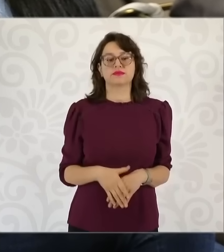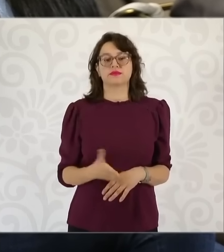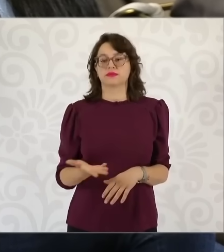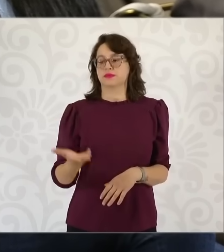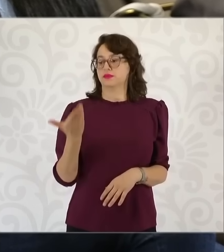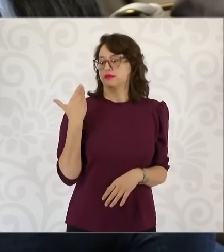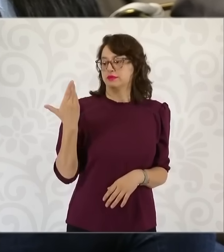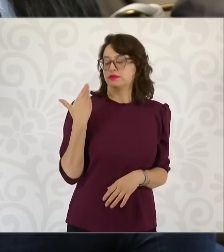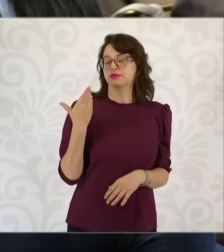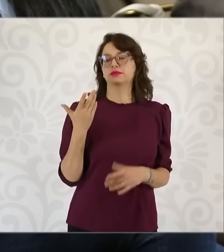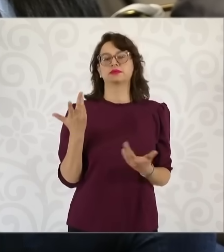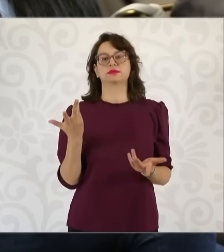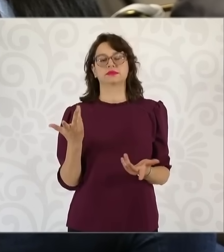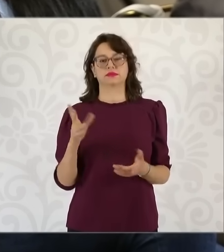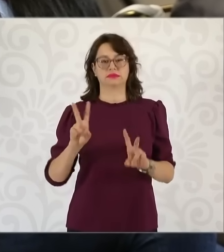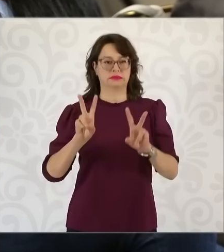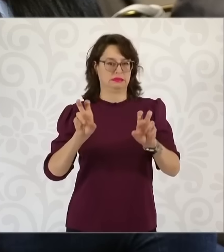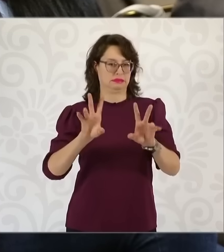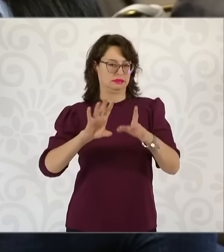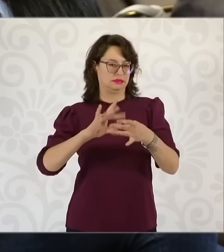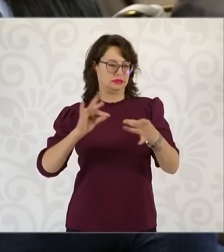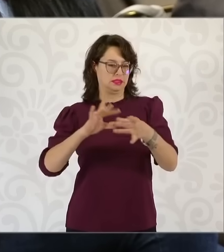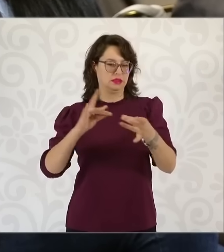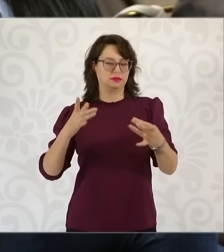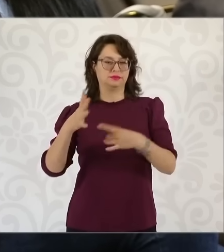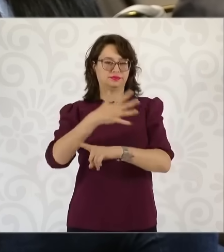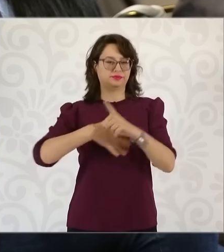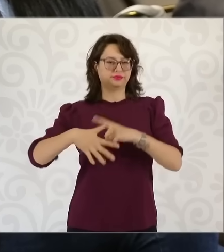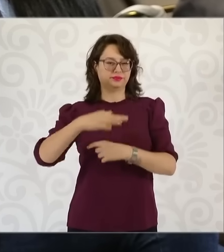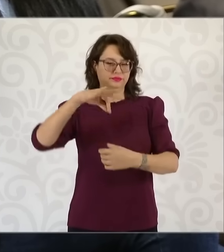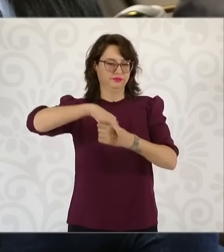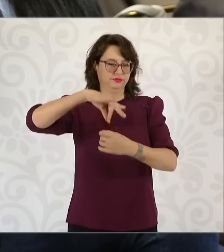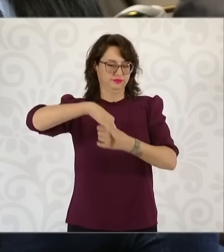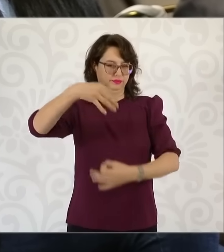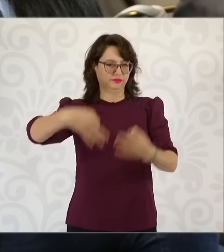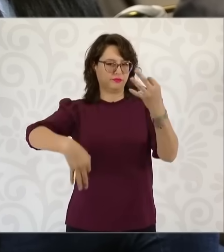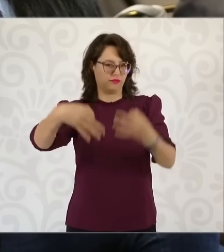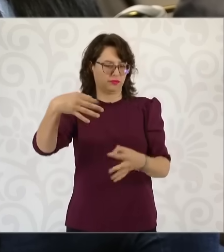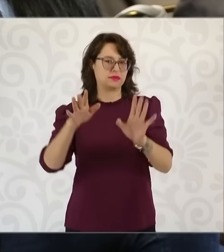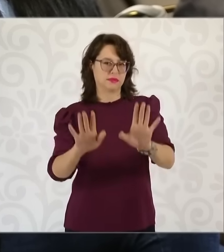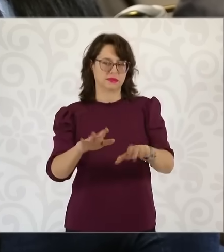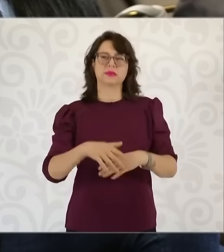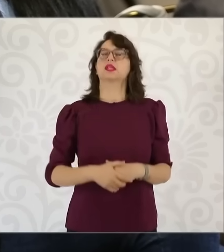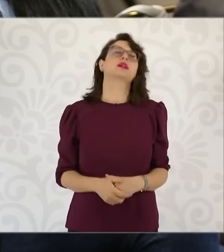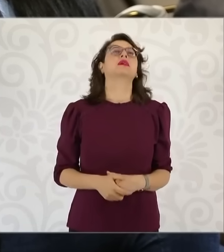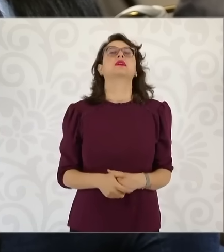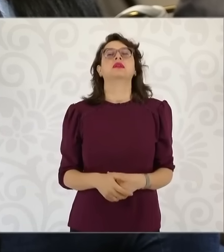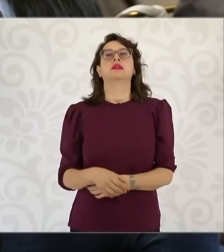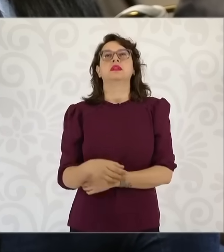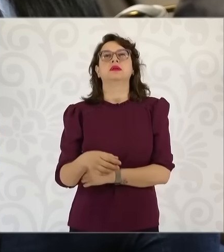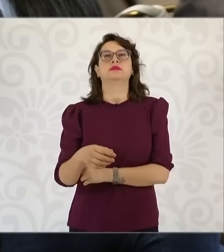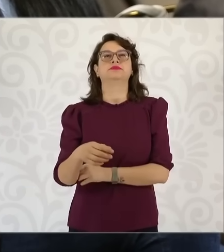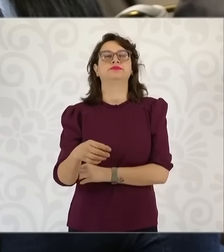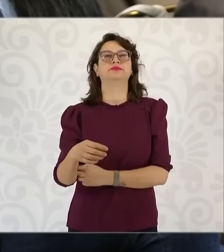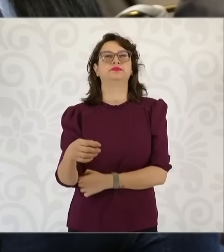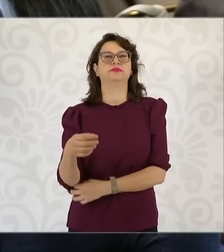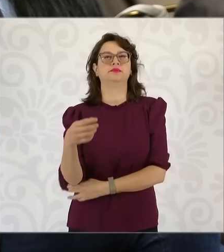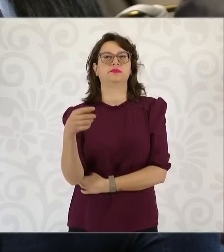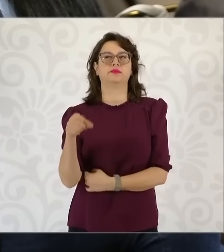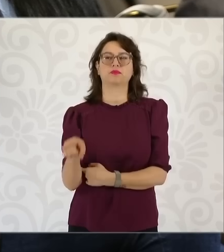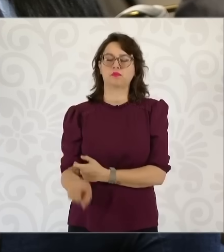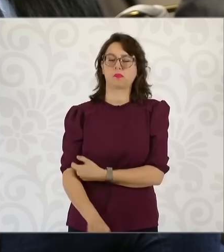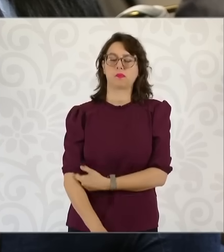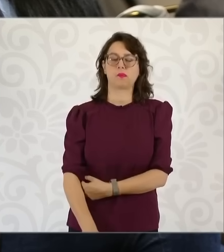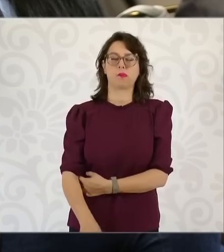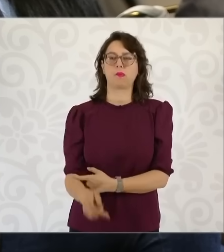judicial, quisiera preguntarle en este contexto de que pues, lo que se busca es eliminar la corrupción que hay o la posible corrupción